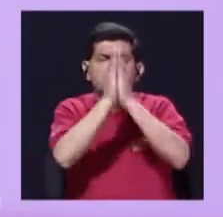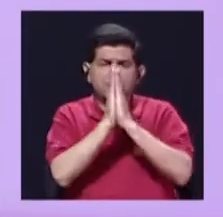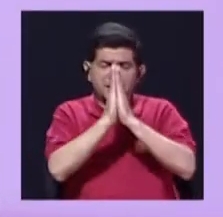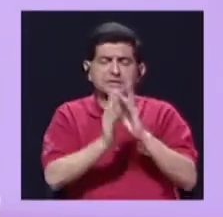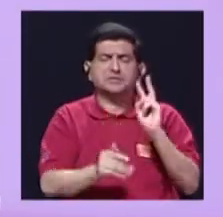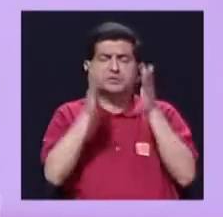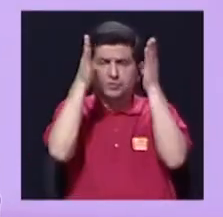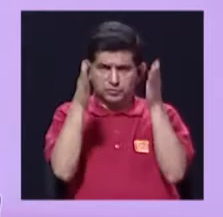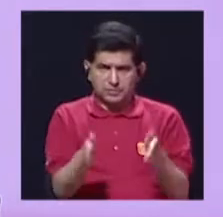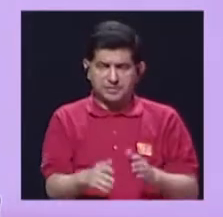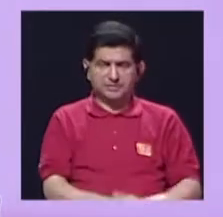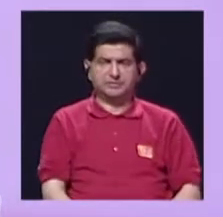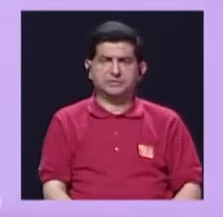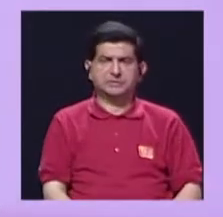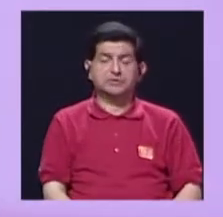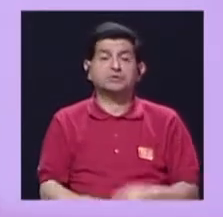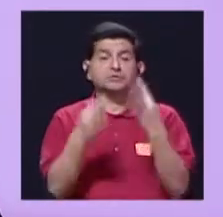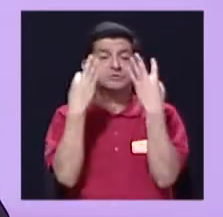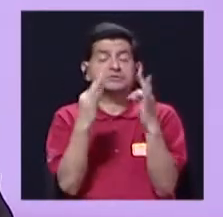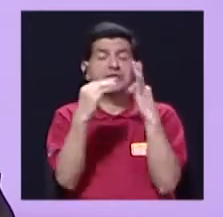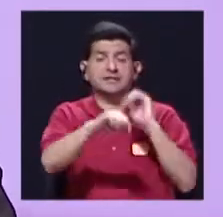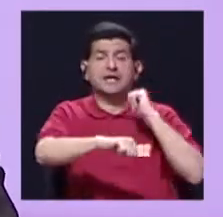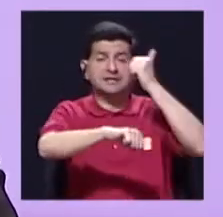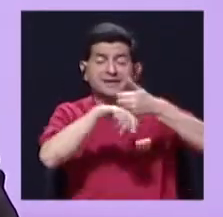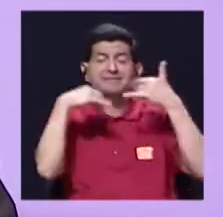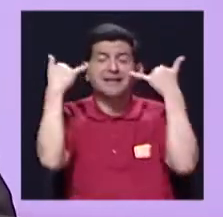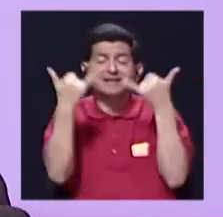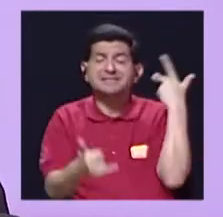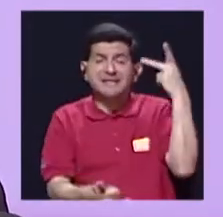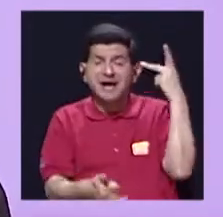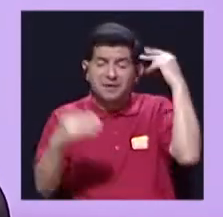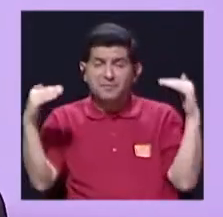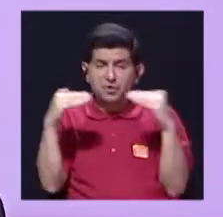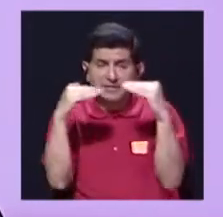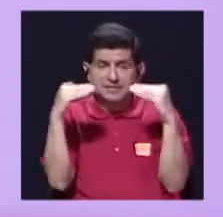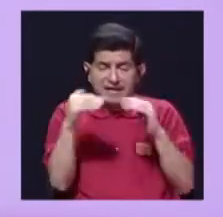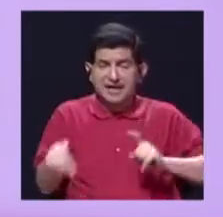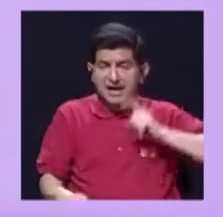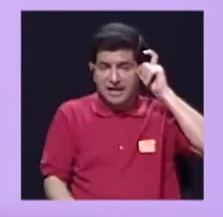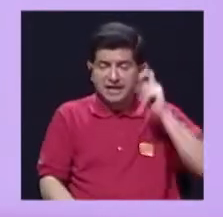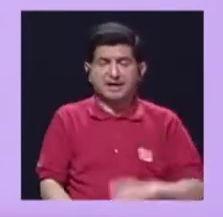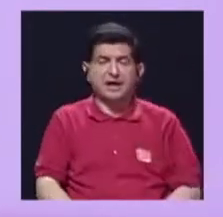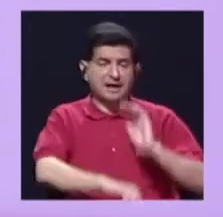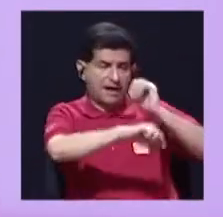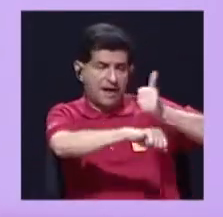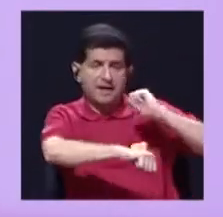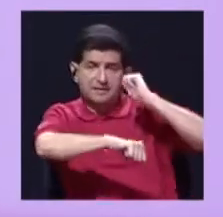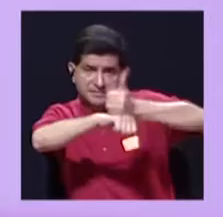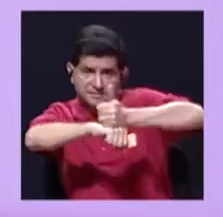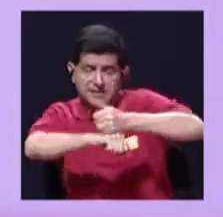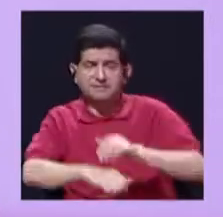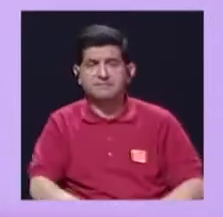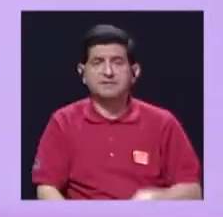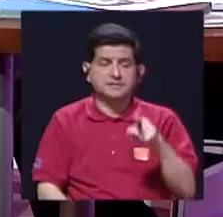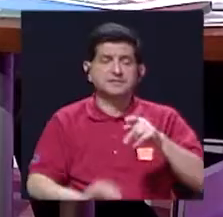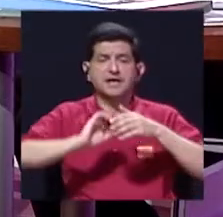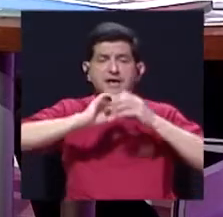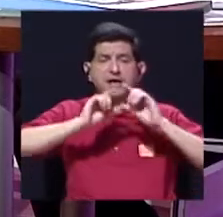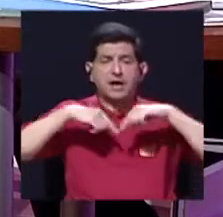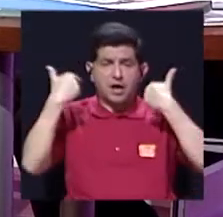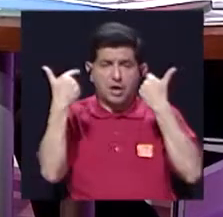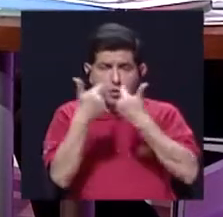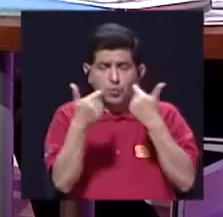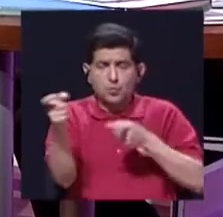de unos compañeros a efecto de que se implementara ya la política de equidad de género en la conformación del Consejo de